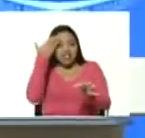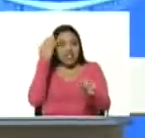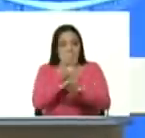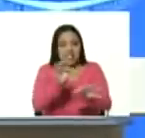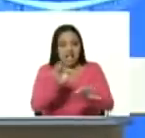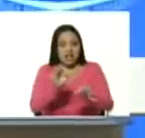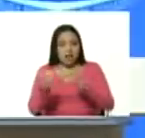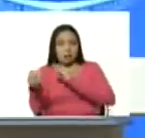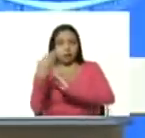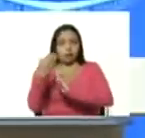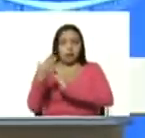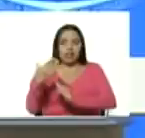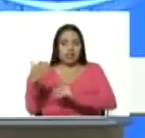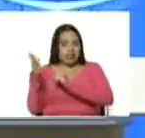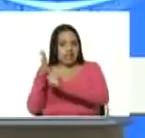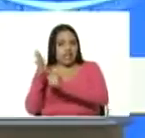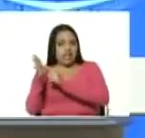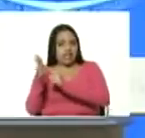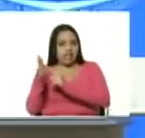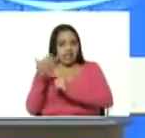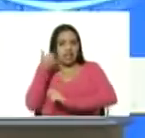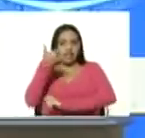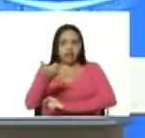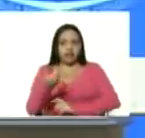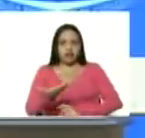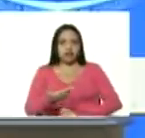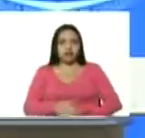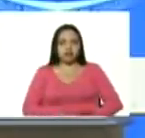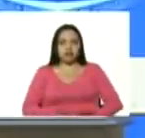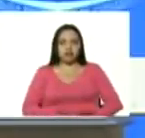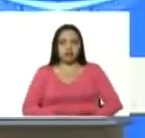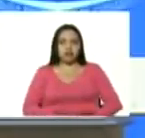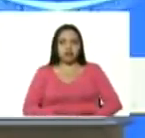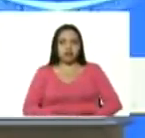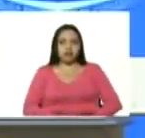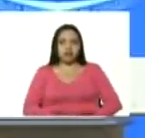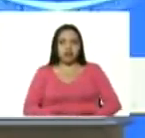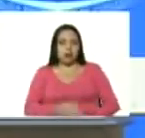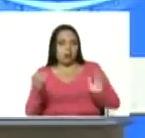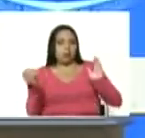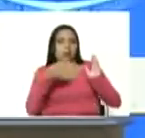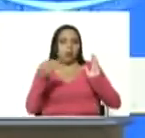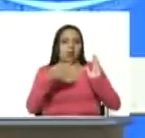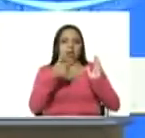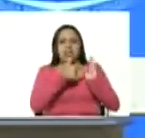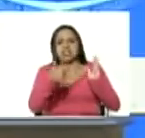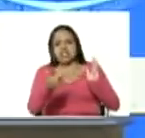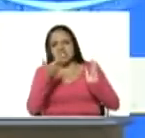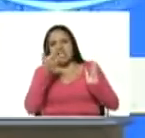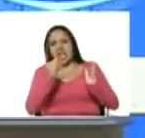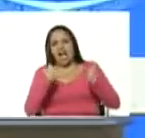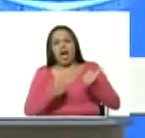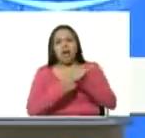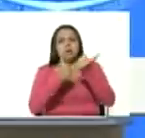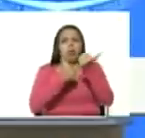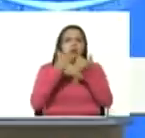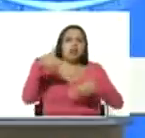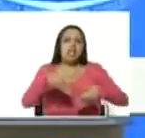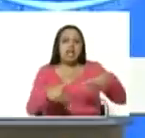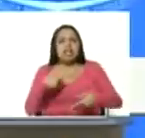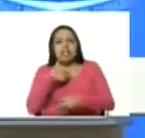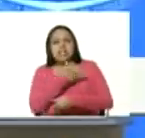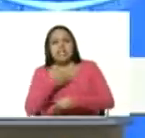escribiéndome por este teléfono, por Signal. Se la pasa escribiéndome que él cree en las elecciones, que él quiere ser